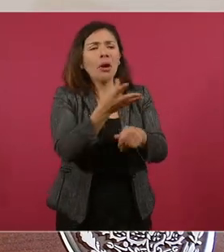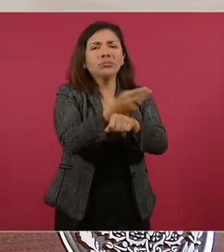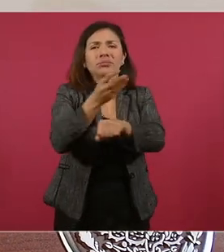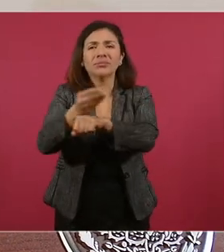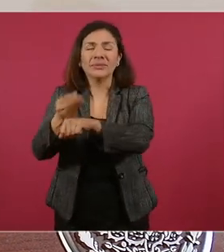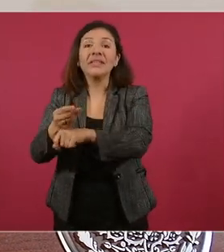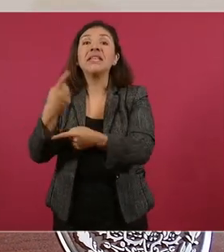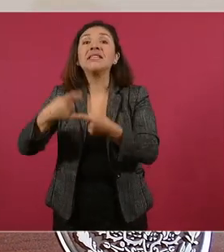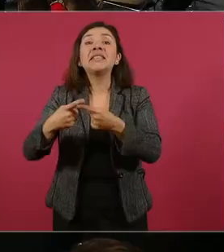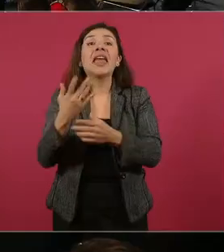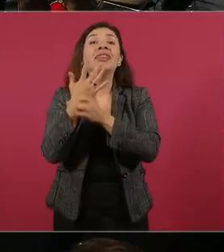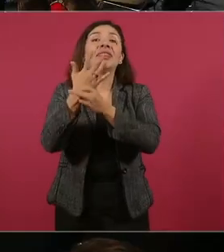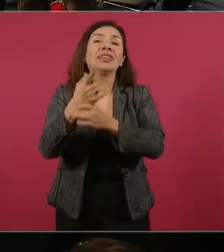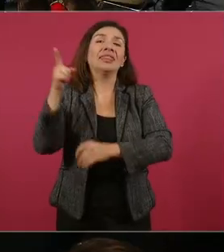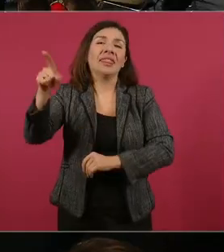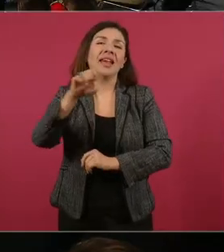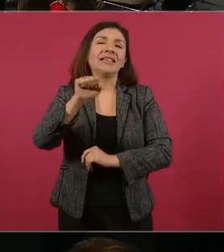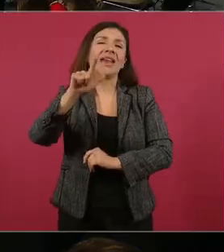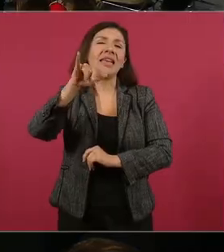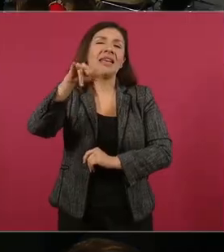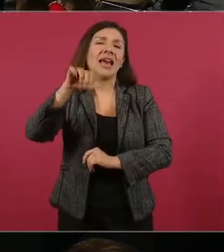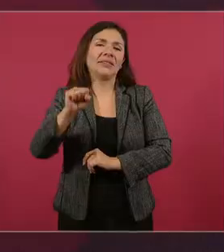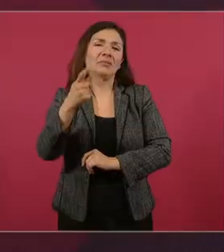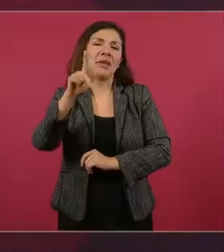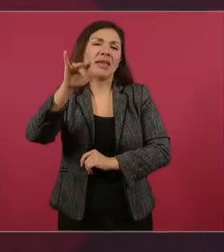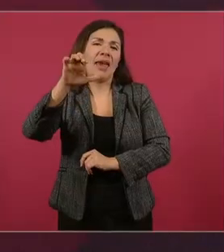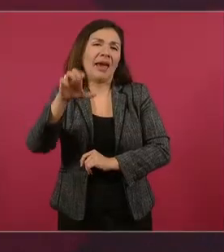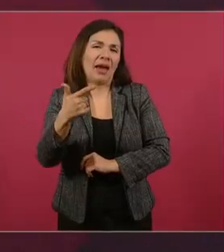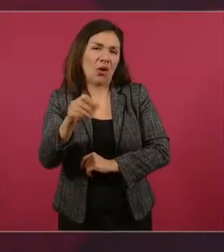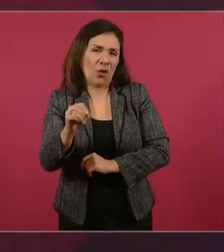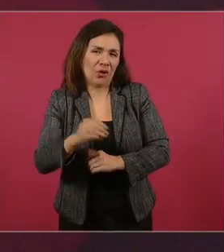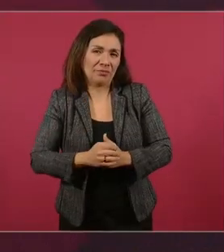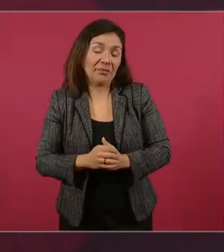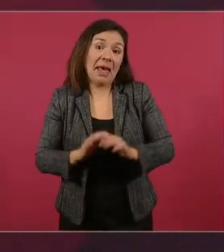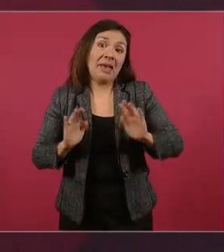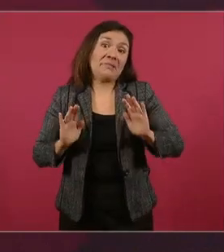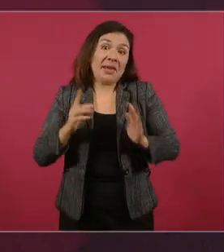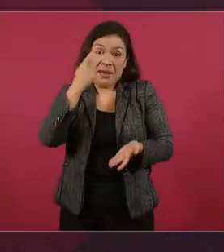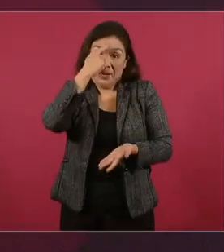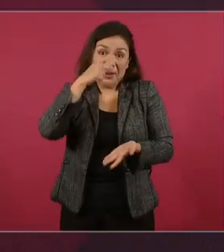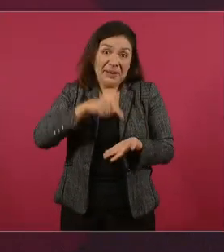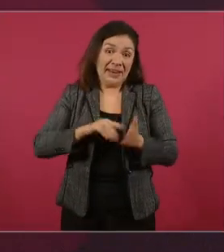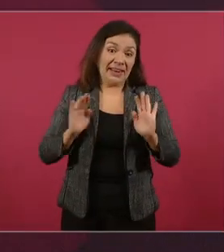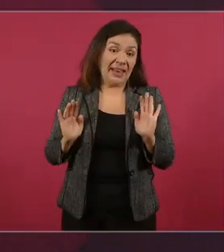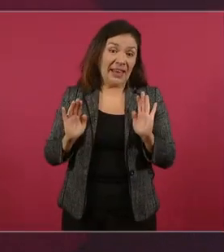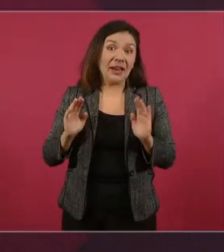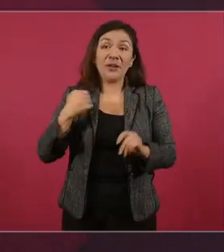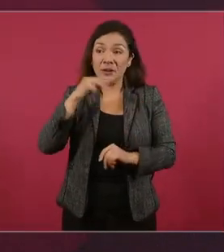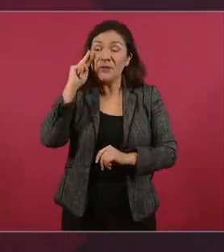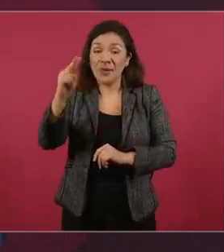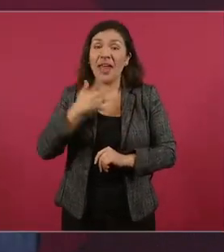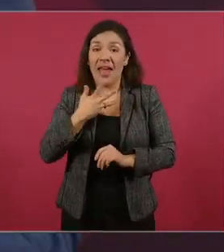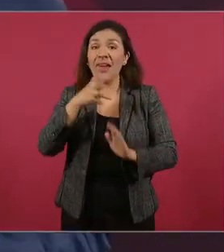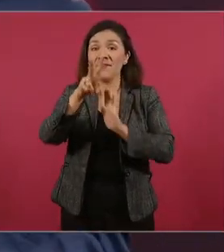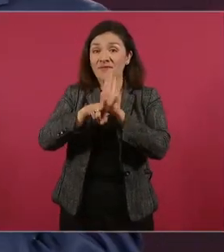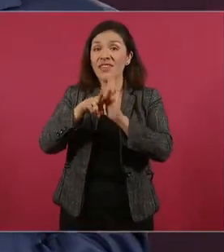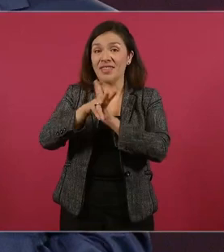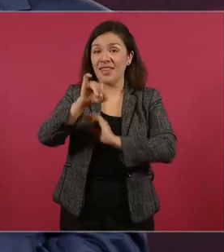Palabras de Salinas Pliego. No creo que de hecho está el video, digo, presidente. Sí,